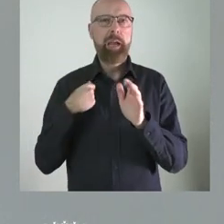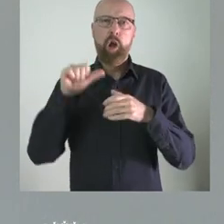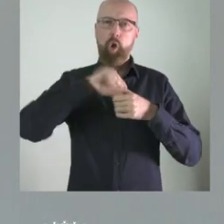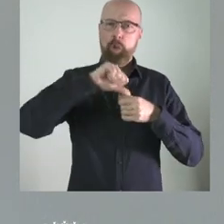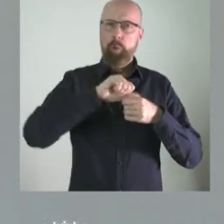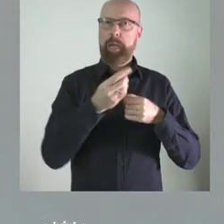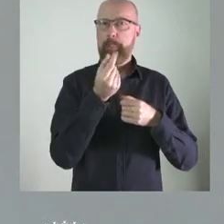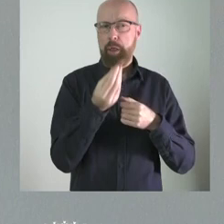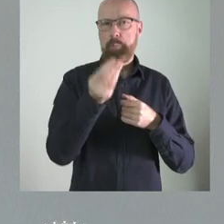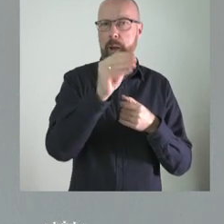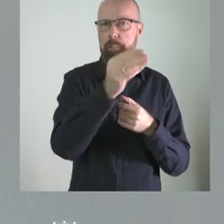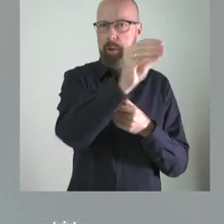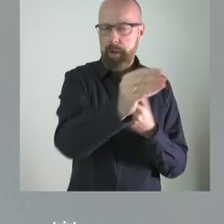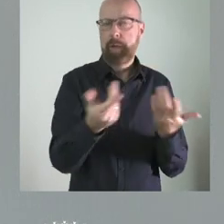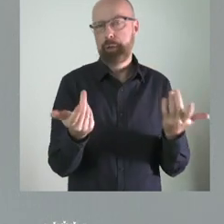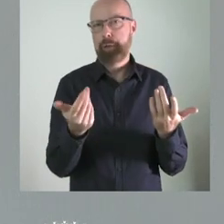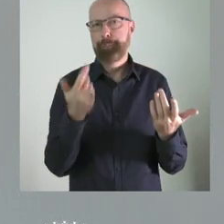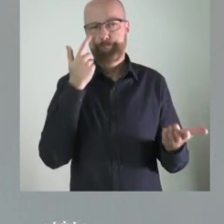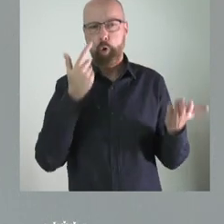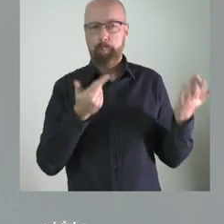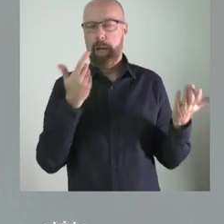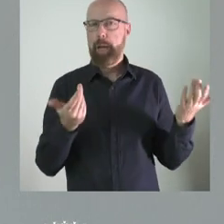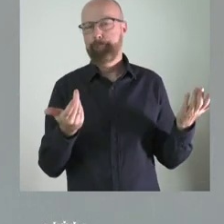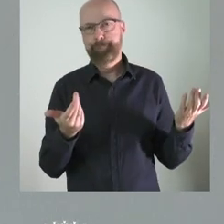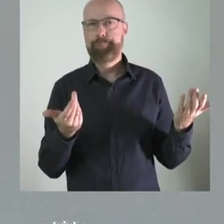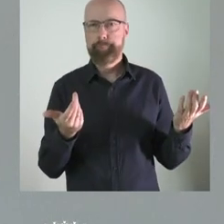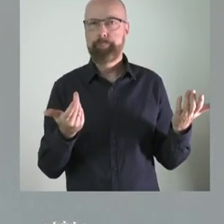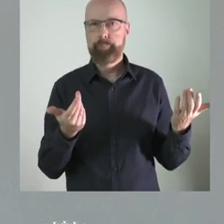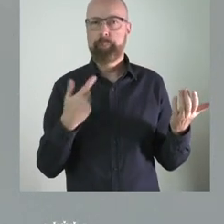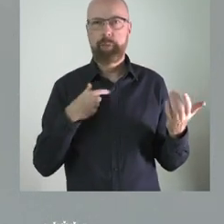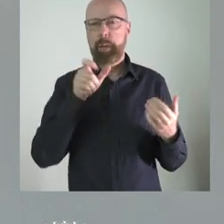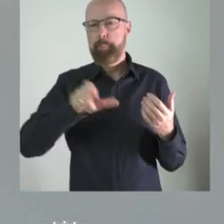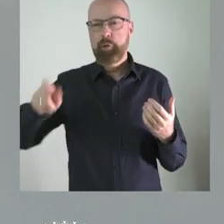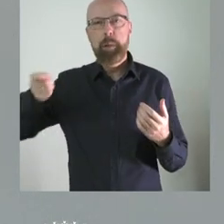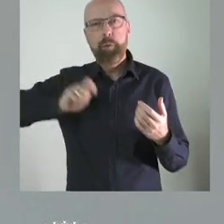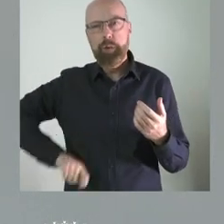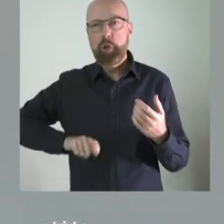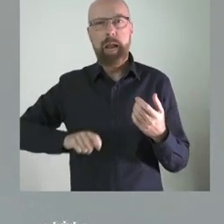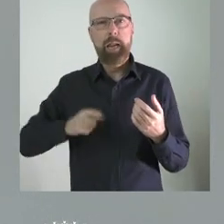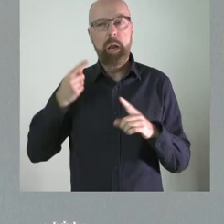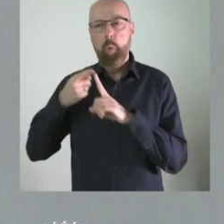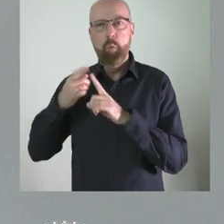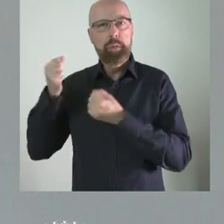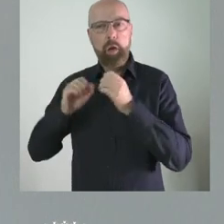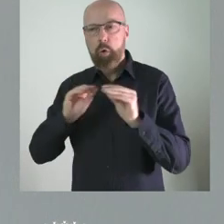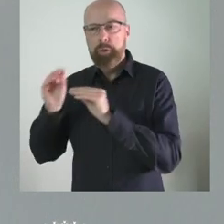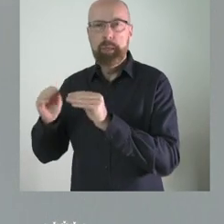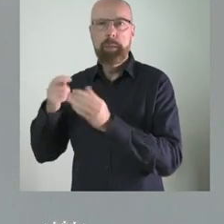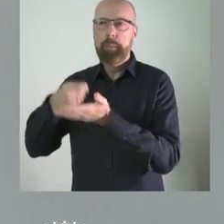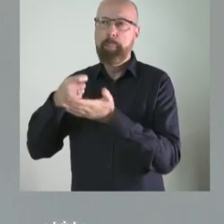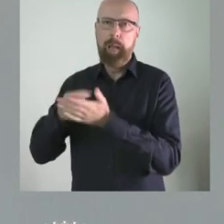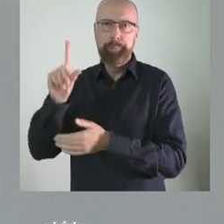y se ha encarecido de forma muy importante el transporte para Los profesionales de servicio nuestra idea es mejorarlo y